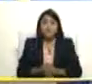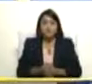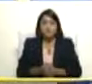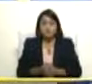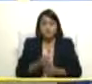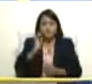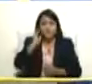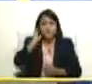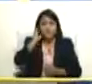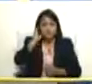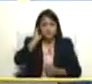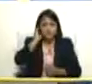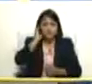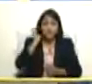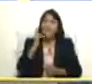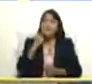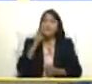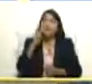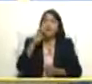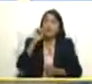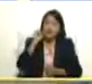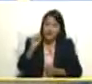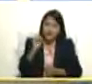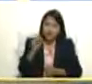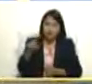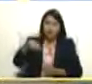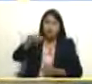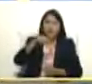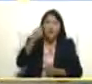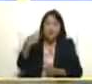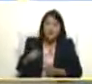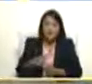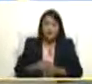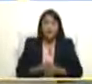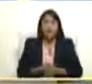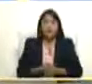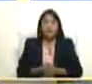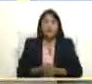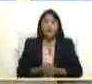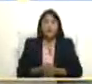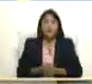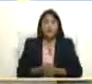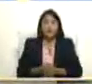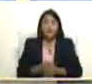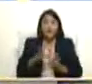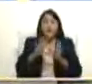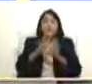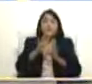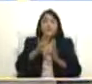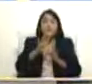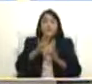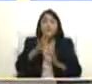En muchos lugares, en Petare, por ejemplo, hubo imágenes, en los valles del Tuy, en otros lugares del país.